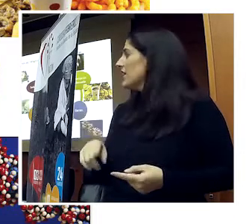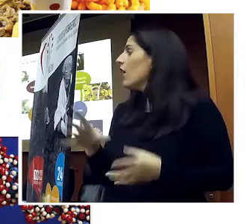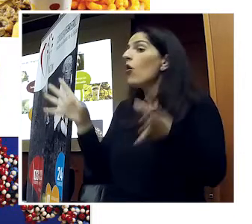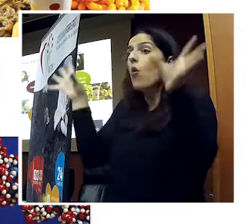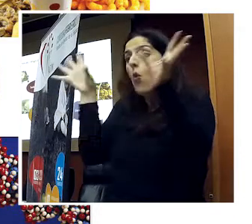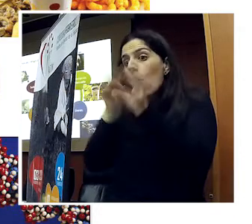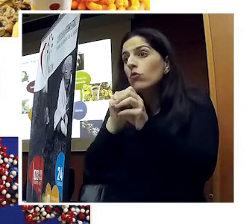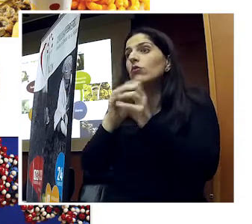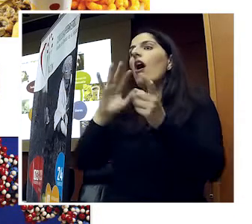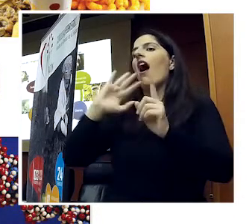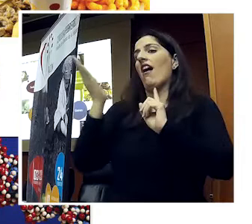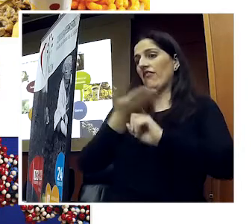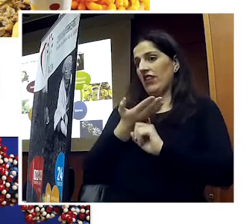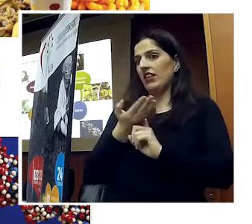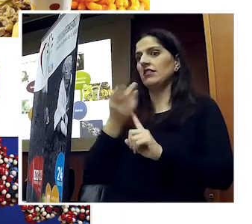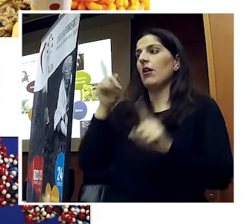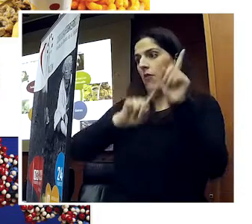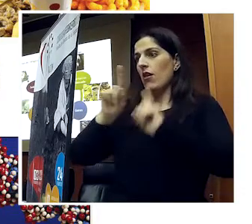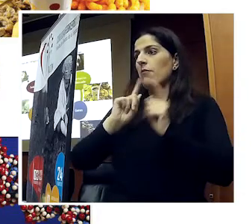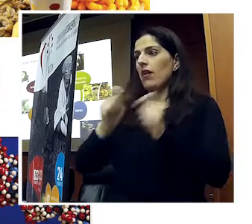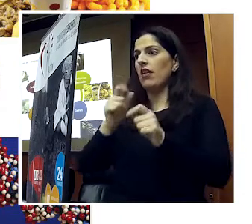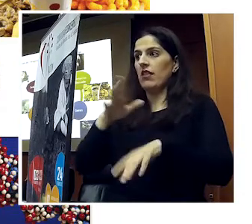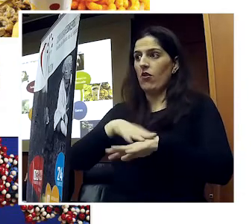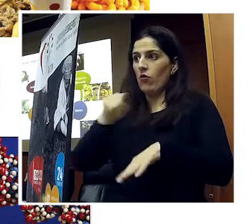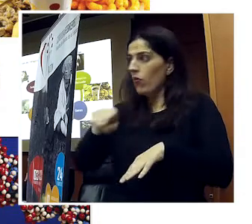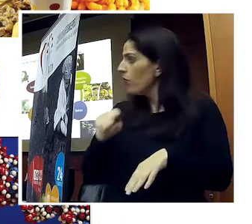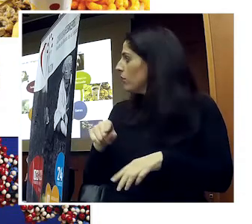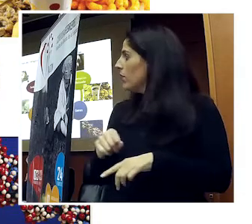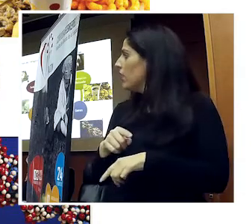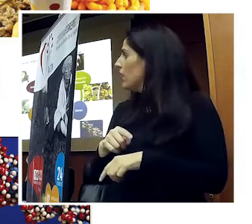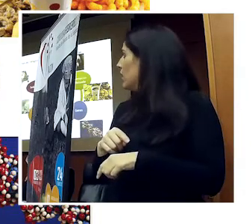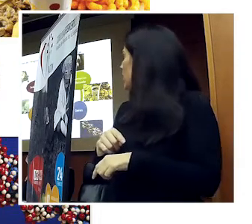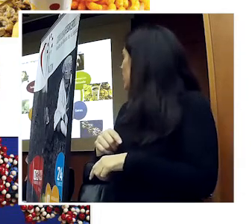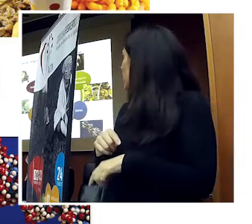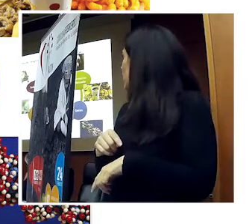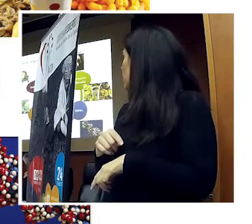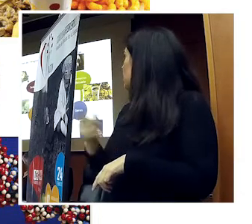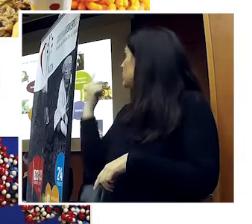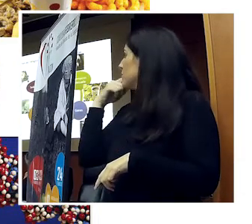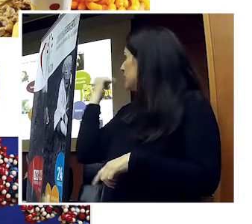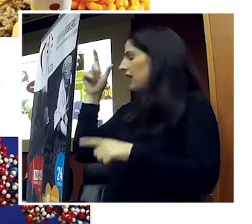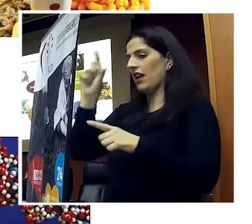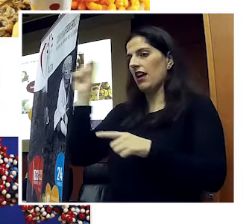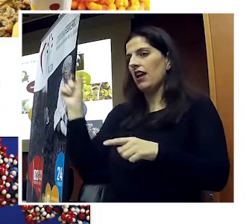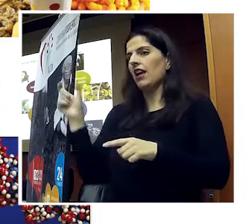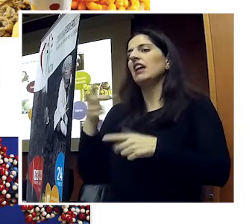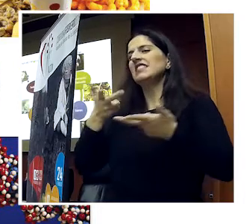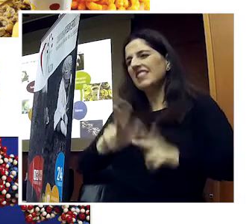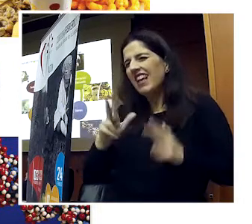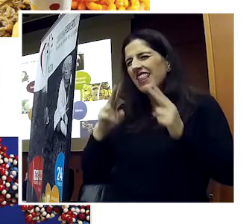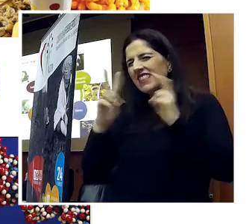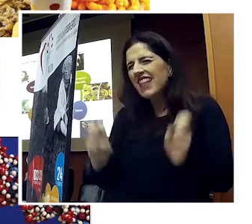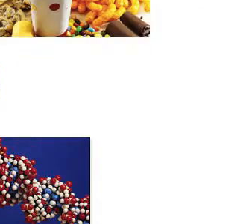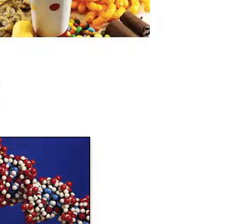para ocasionar que se produzcan una serie de enfermedades, como pueden observar en esta diapositiva, ¿no? Así tanto